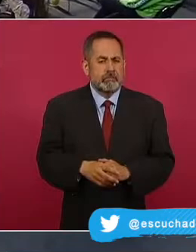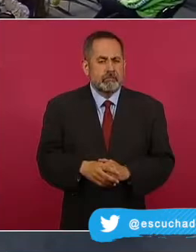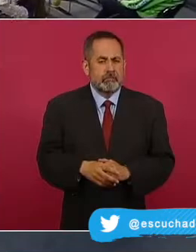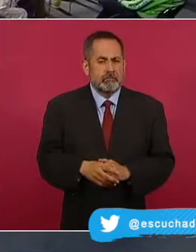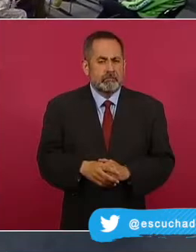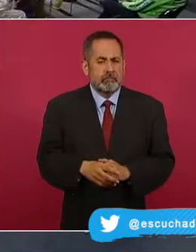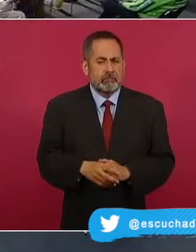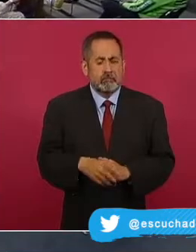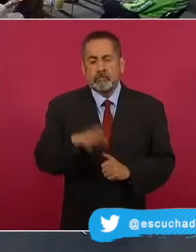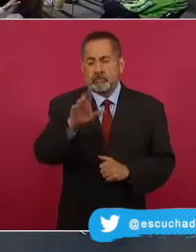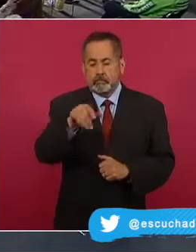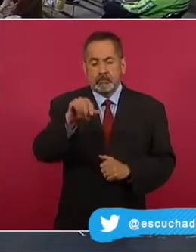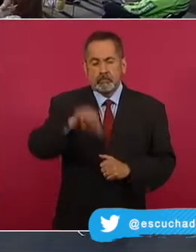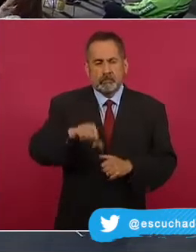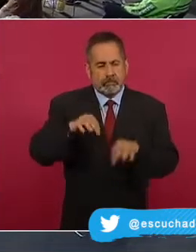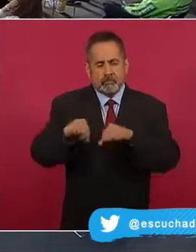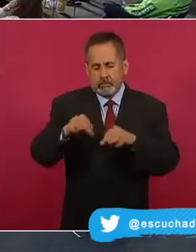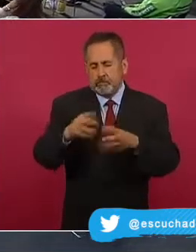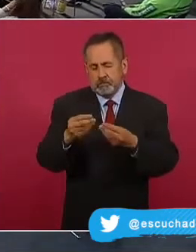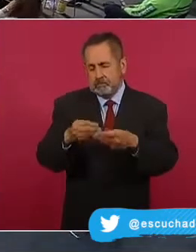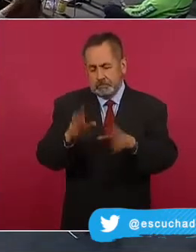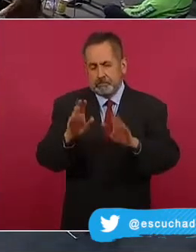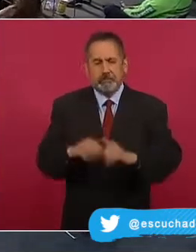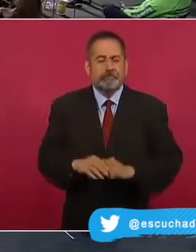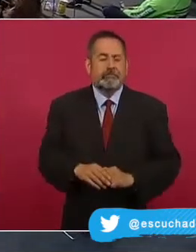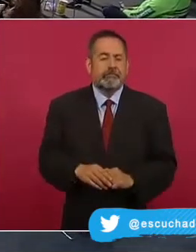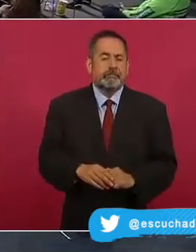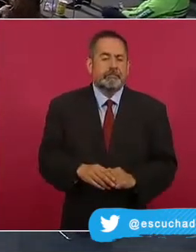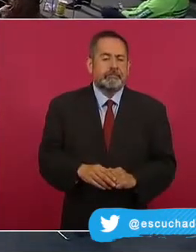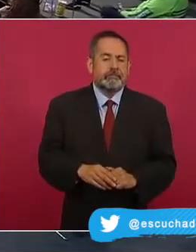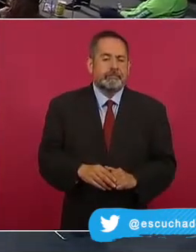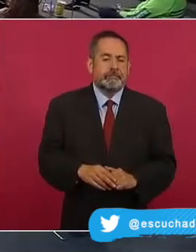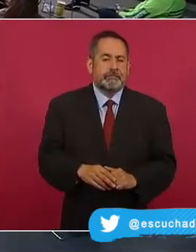Ah, hoy tengo mucho trabajo también.